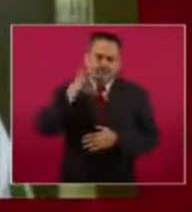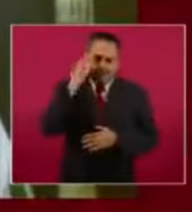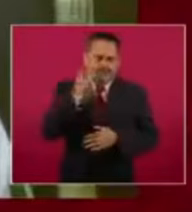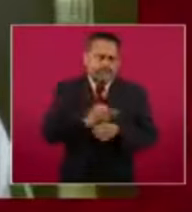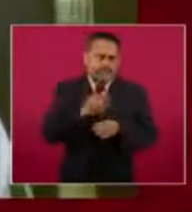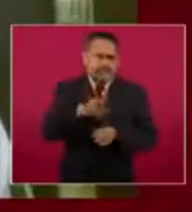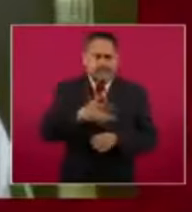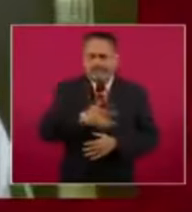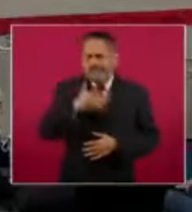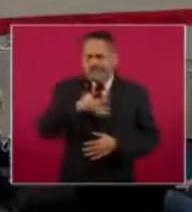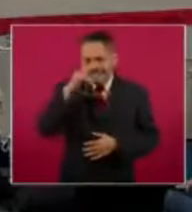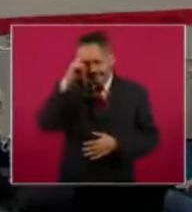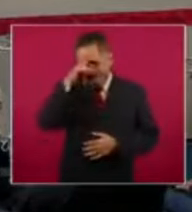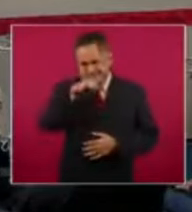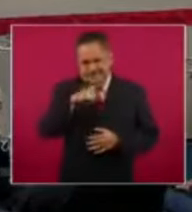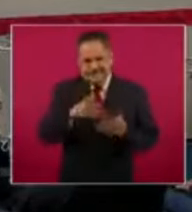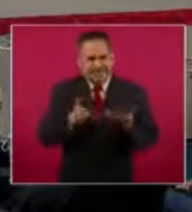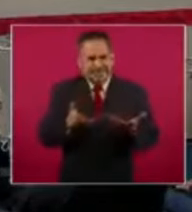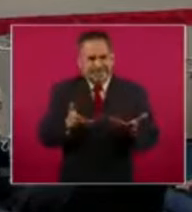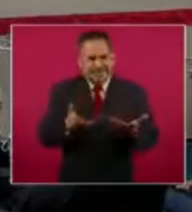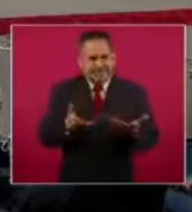momentos difíciles.